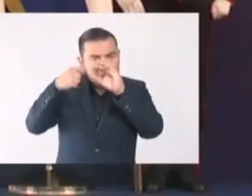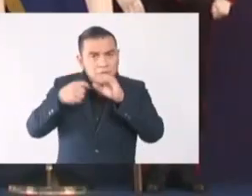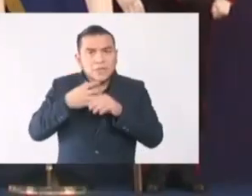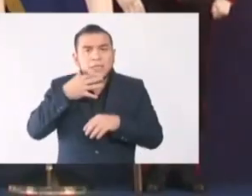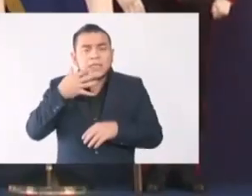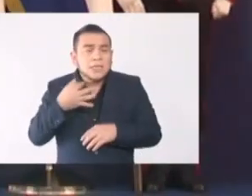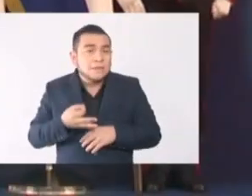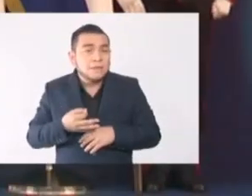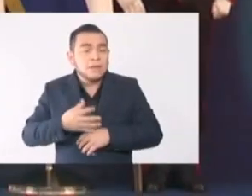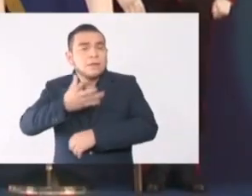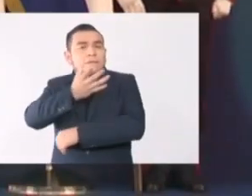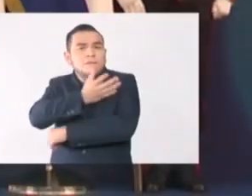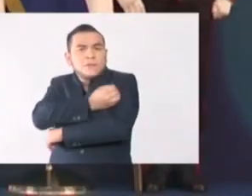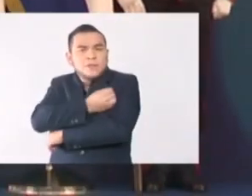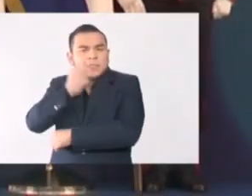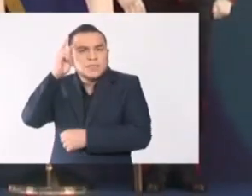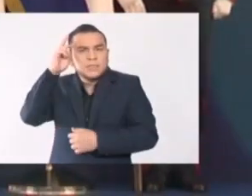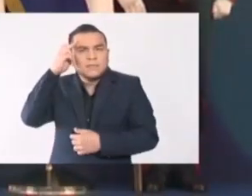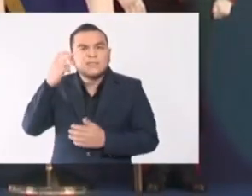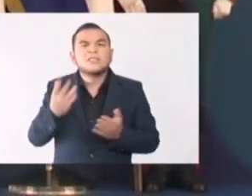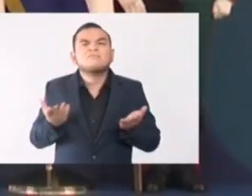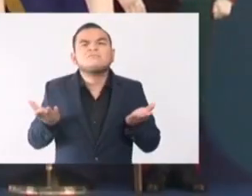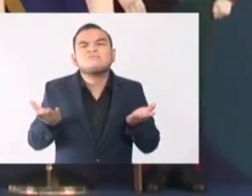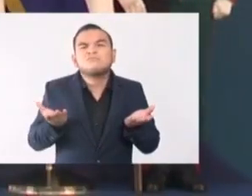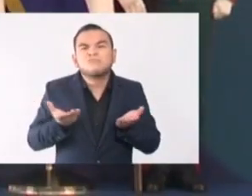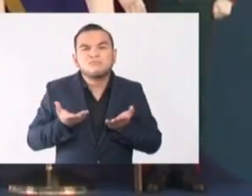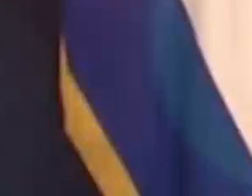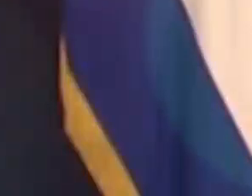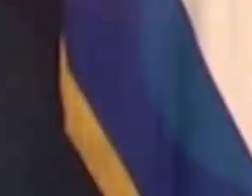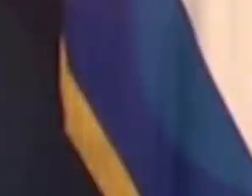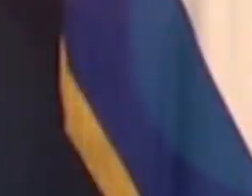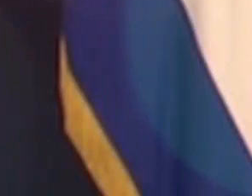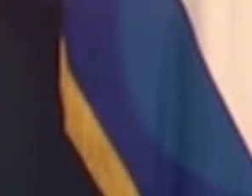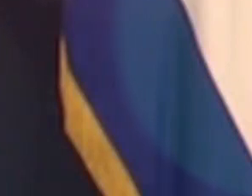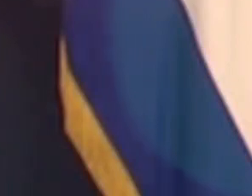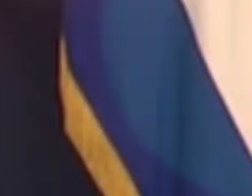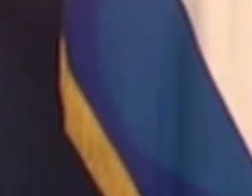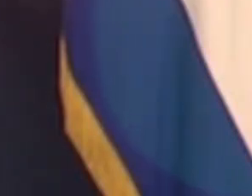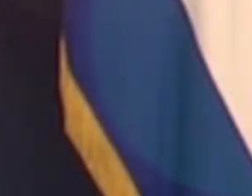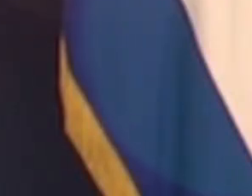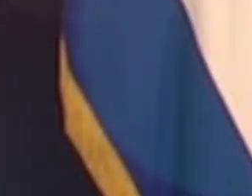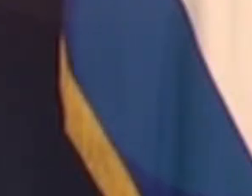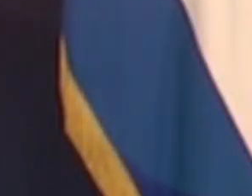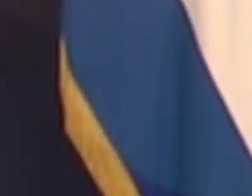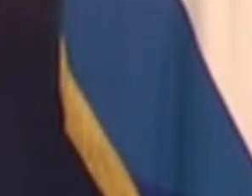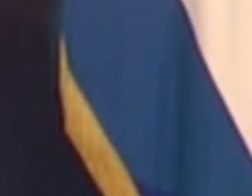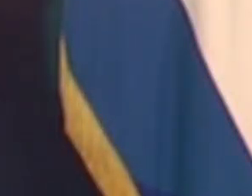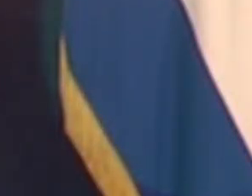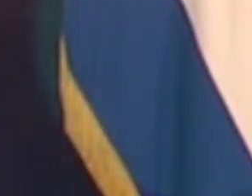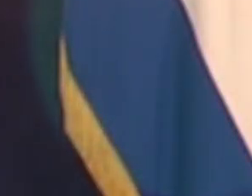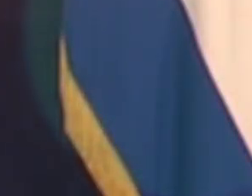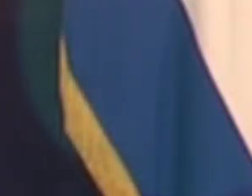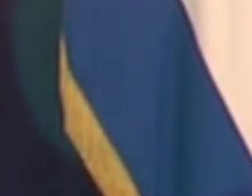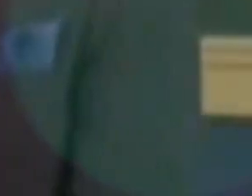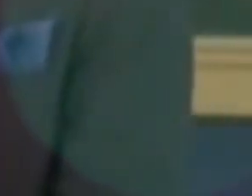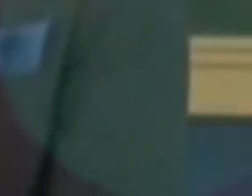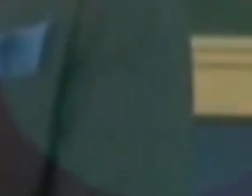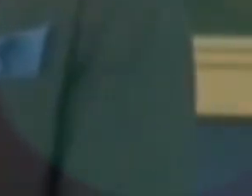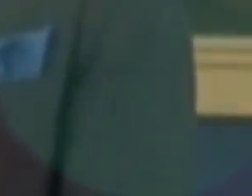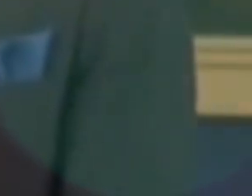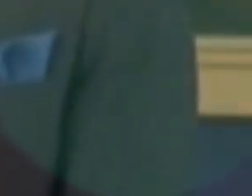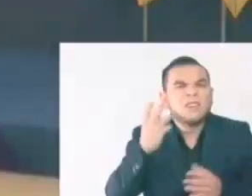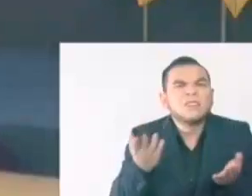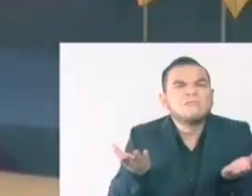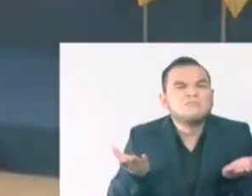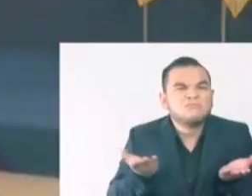La vacuna la tendremos y la podremos distribuir iniciando en el primer trimestre del próximo año, es decir, enero, febrero